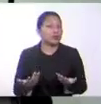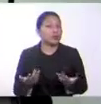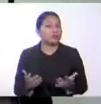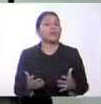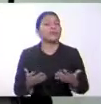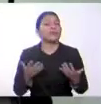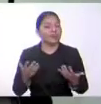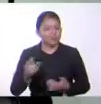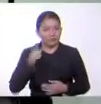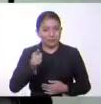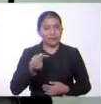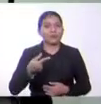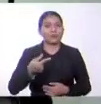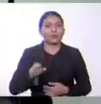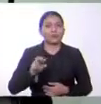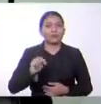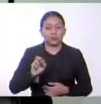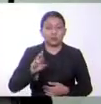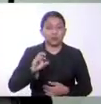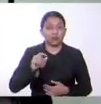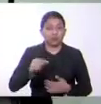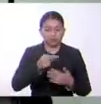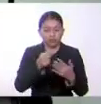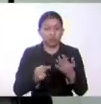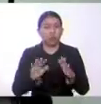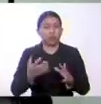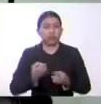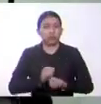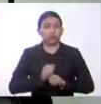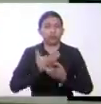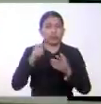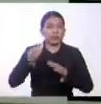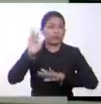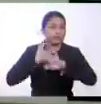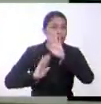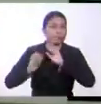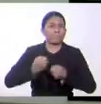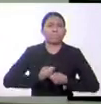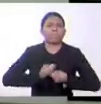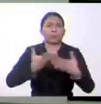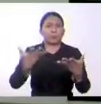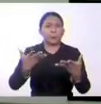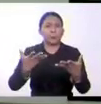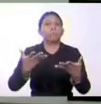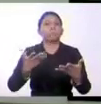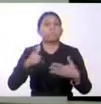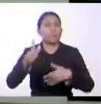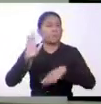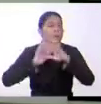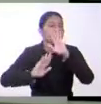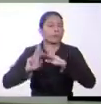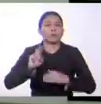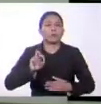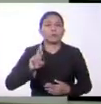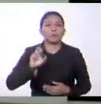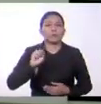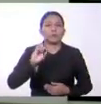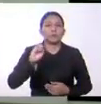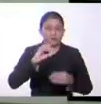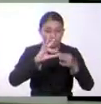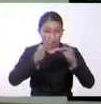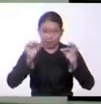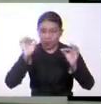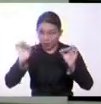el género o la forma en la que se narraban estas historias. Las historias estaban escritas en verso porque era más